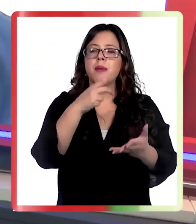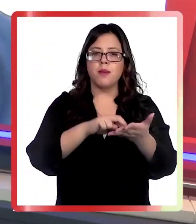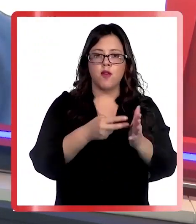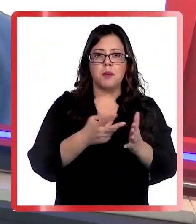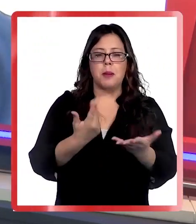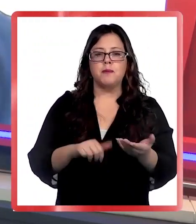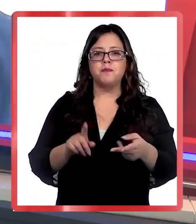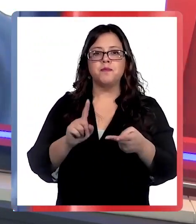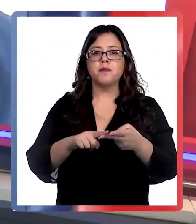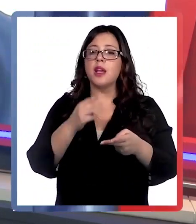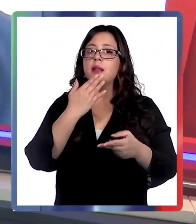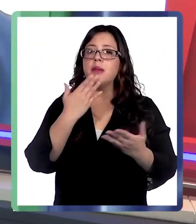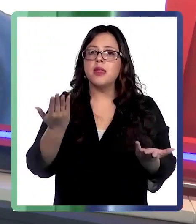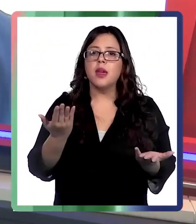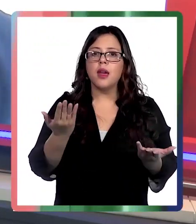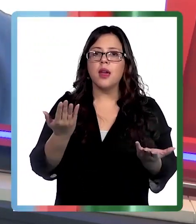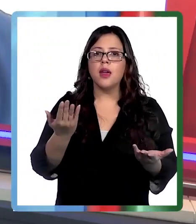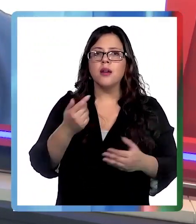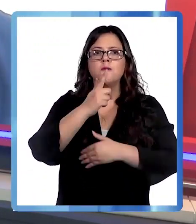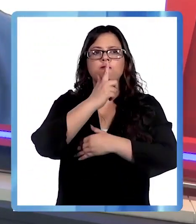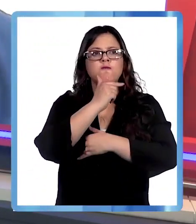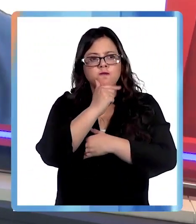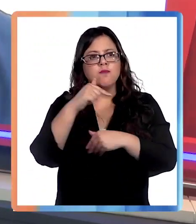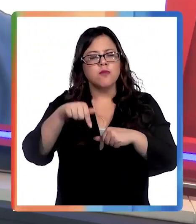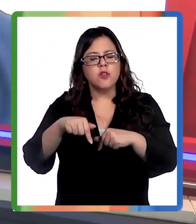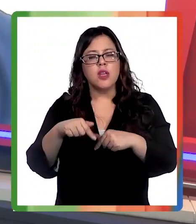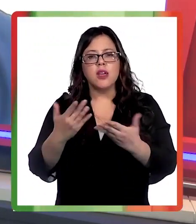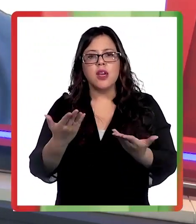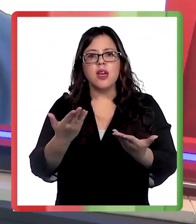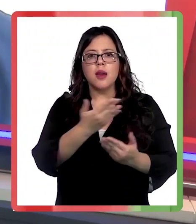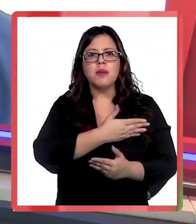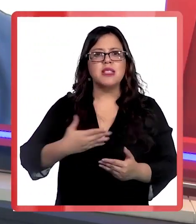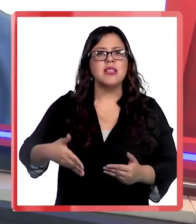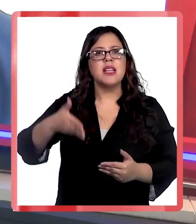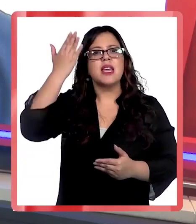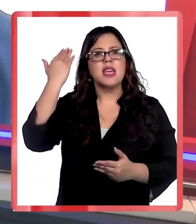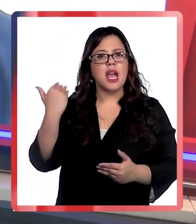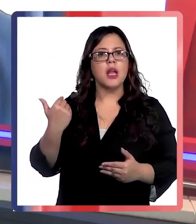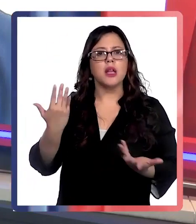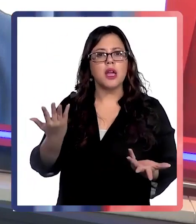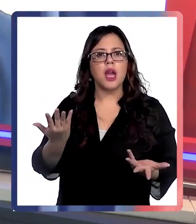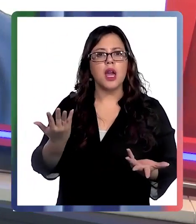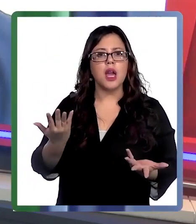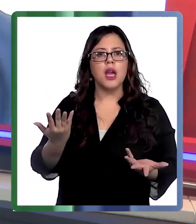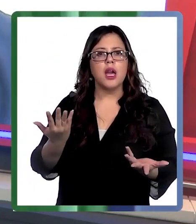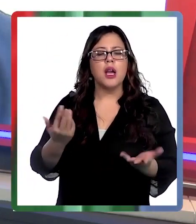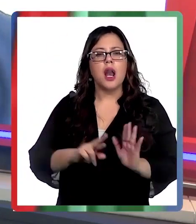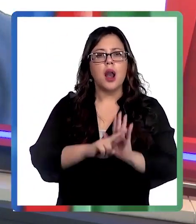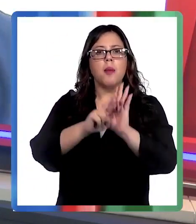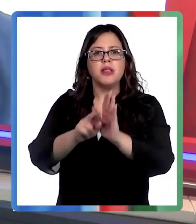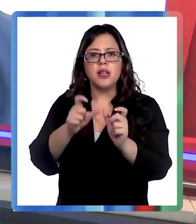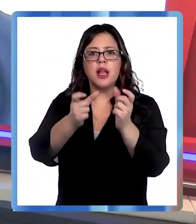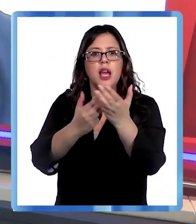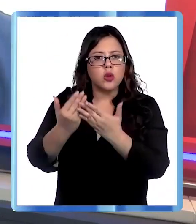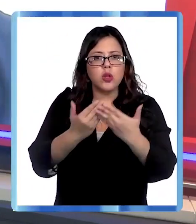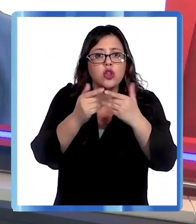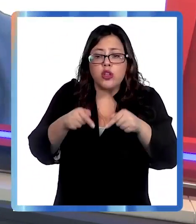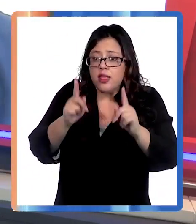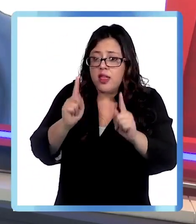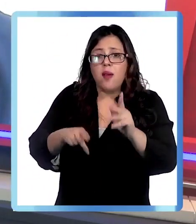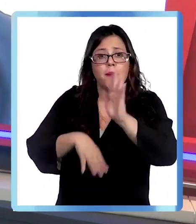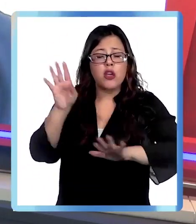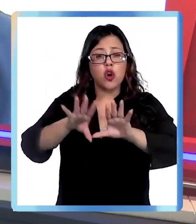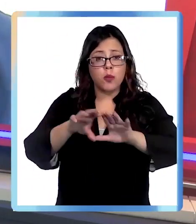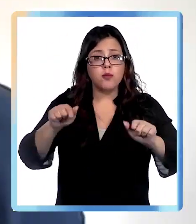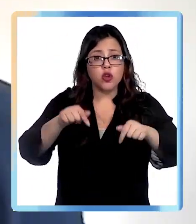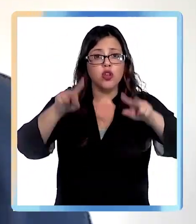tenemos un primer problema. Y se genera la paradoja de tener hoy día un presidente que fue dirigente estudiantil. Entonces uno dice, mayor compromiso debería tener con